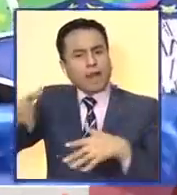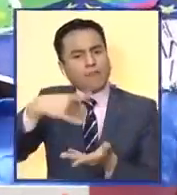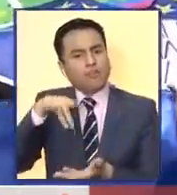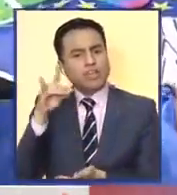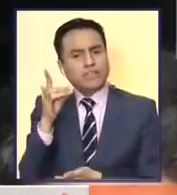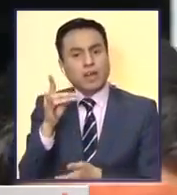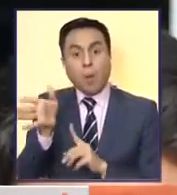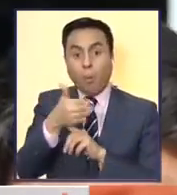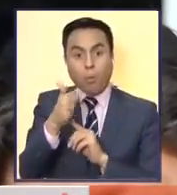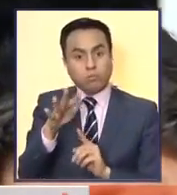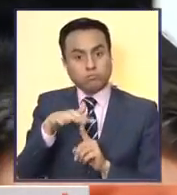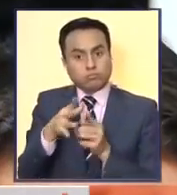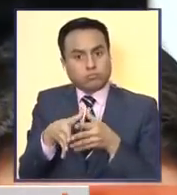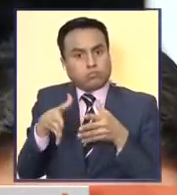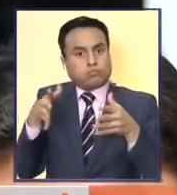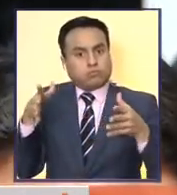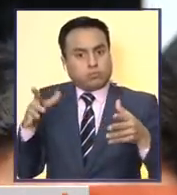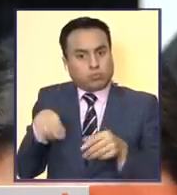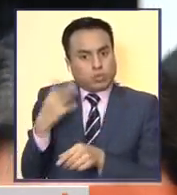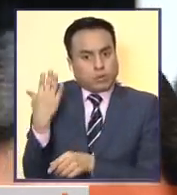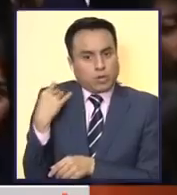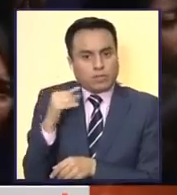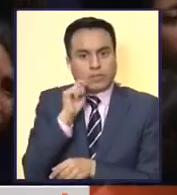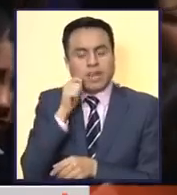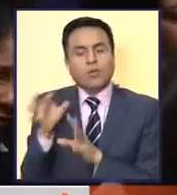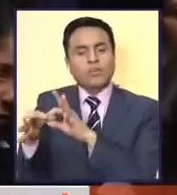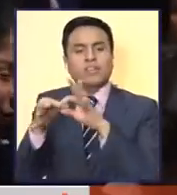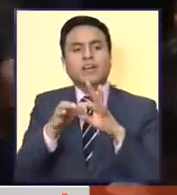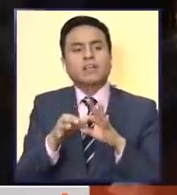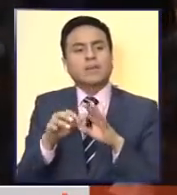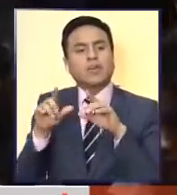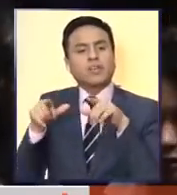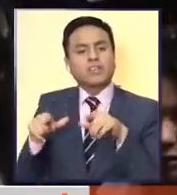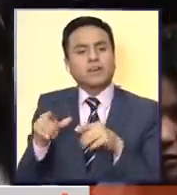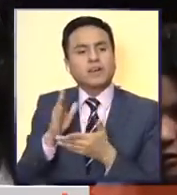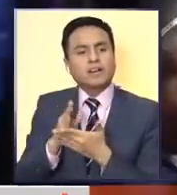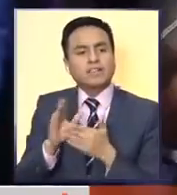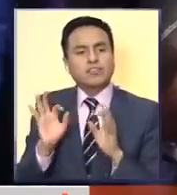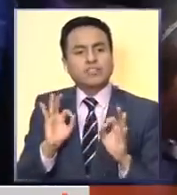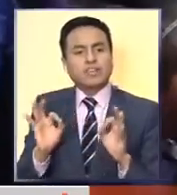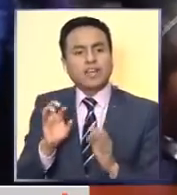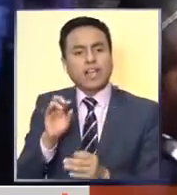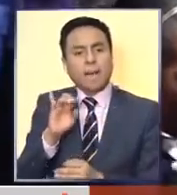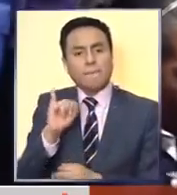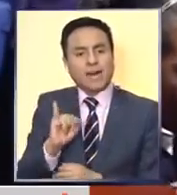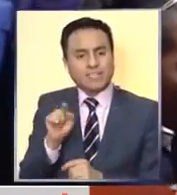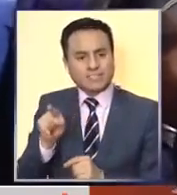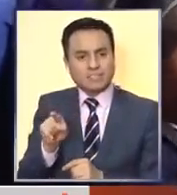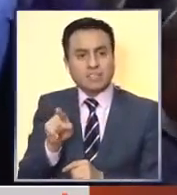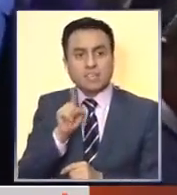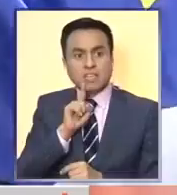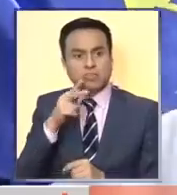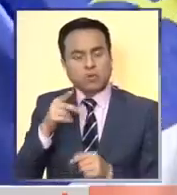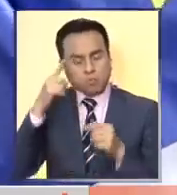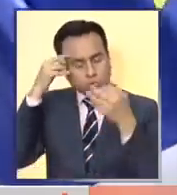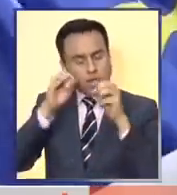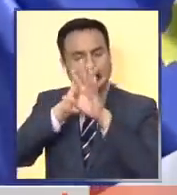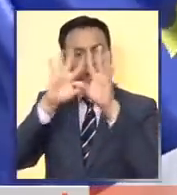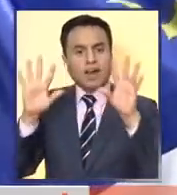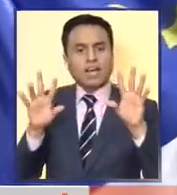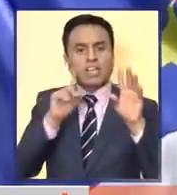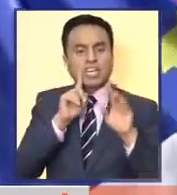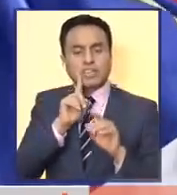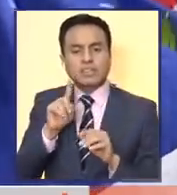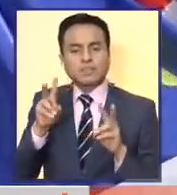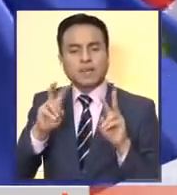Patriotismo que ha aflorado en las últimas horas, como en la unidad educativa Liceo de Señoritas La Paz. Aquí tienen su postura clara respecto a